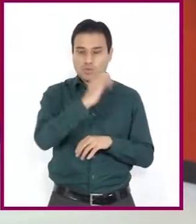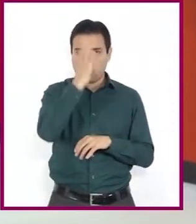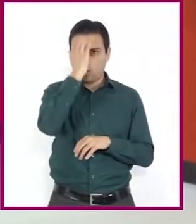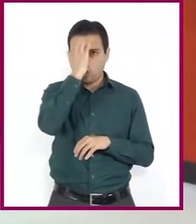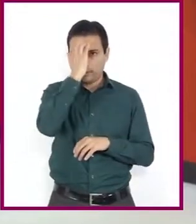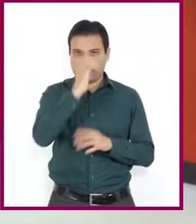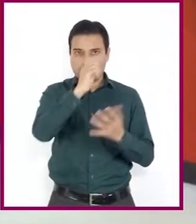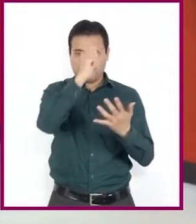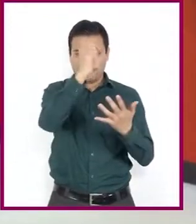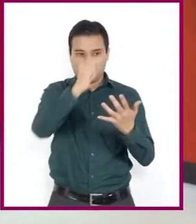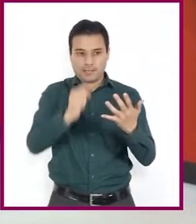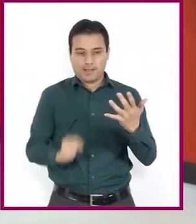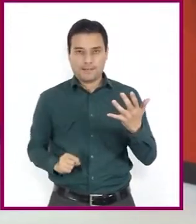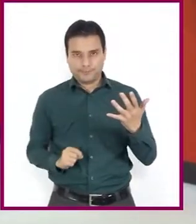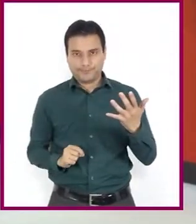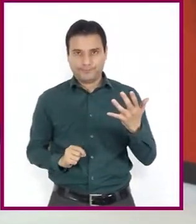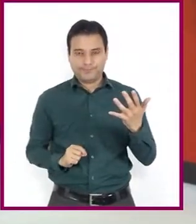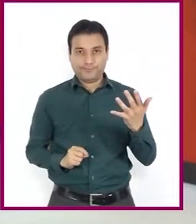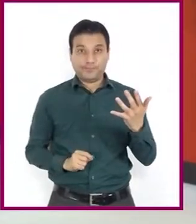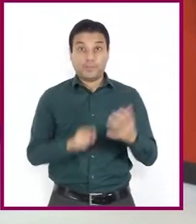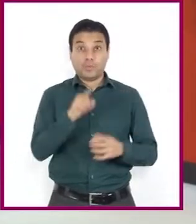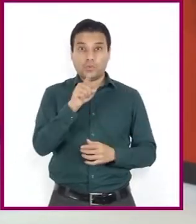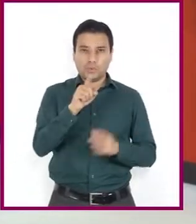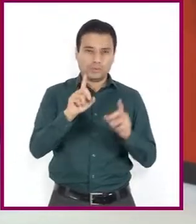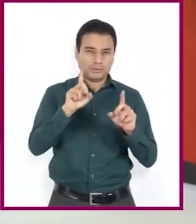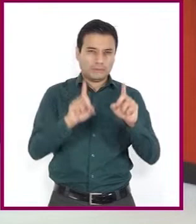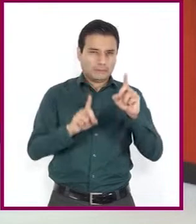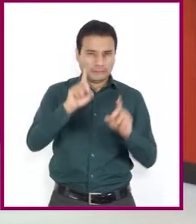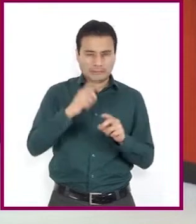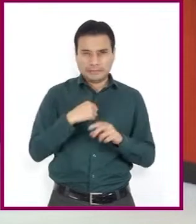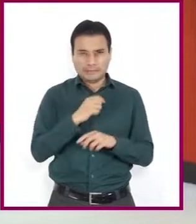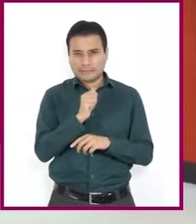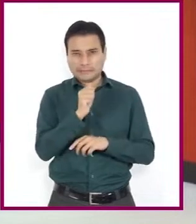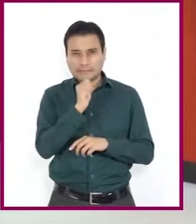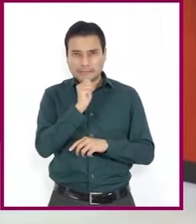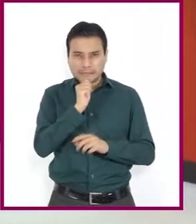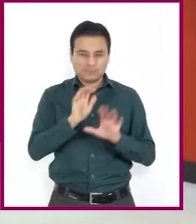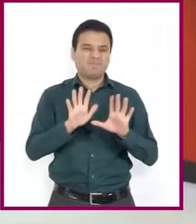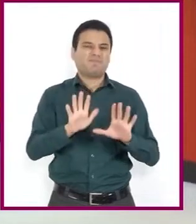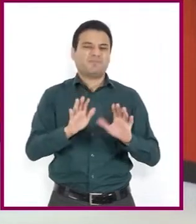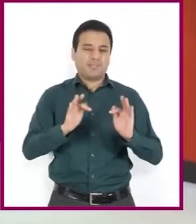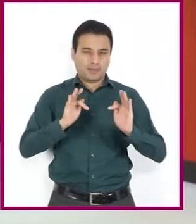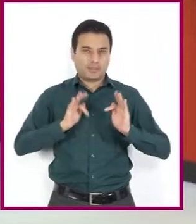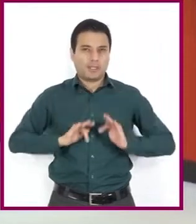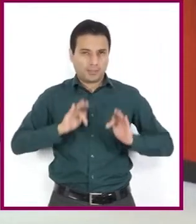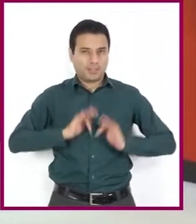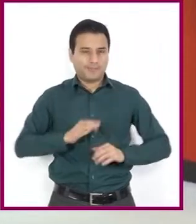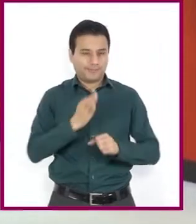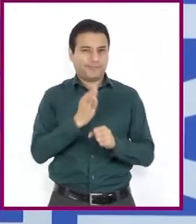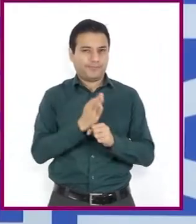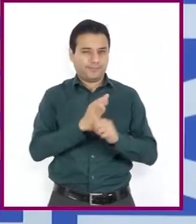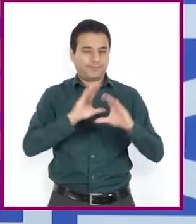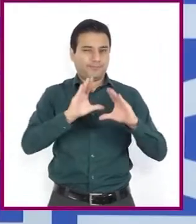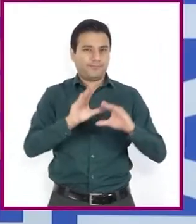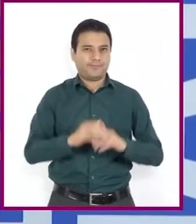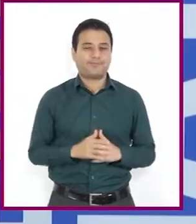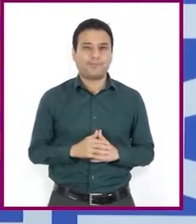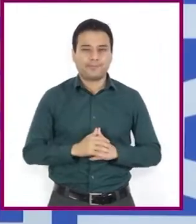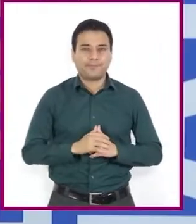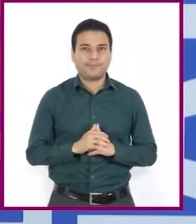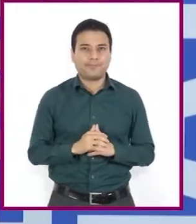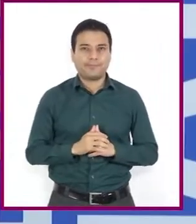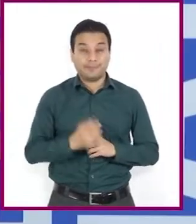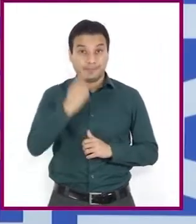todos estos elementos. Si aún tienen dificultades, no se preocupen, pues para eso es esta sesión.